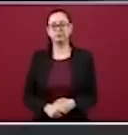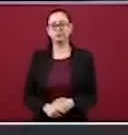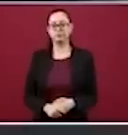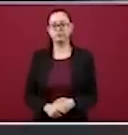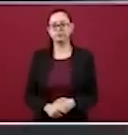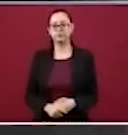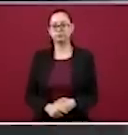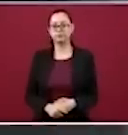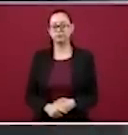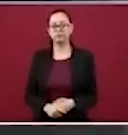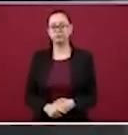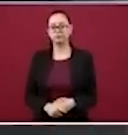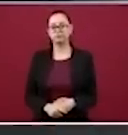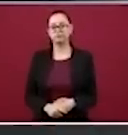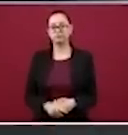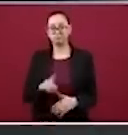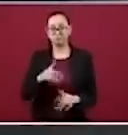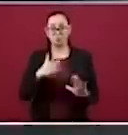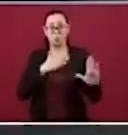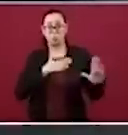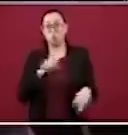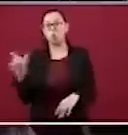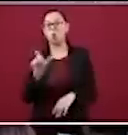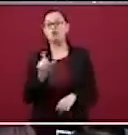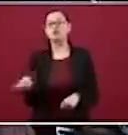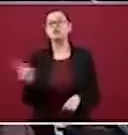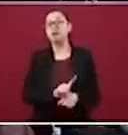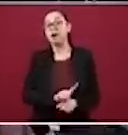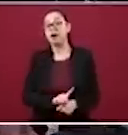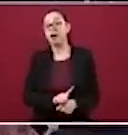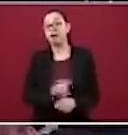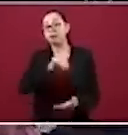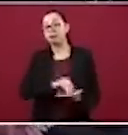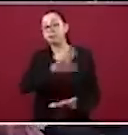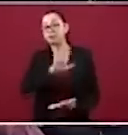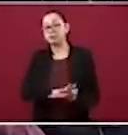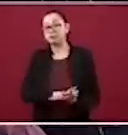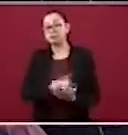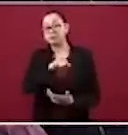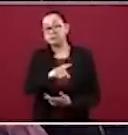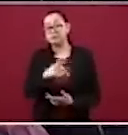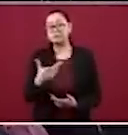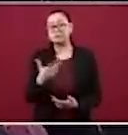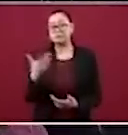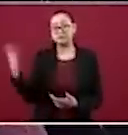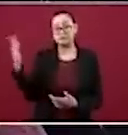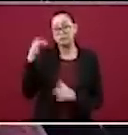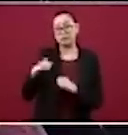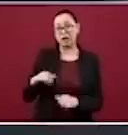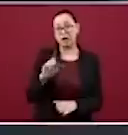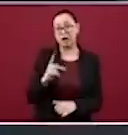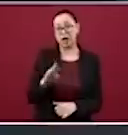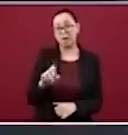Okay, nada más para que haya un compromiso de qué día va a tener con el canciller Ebrard, ahora sí que… Puede ser